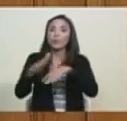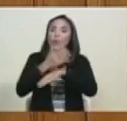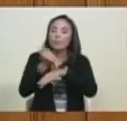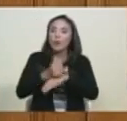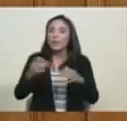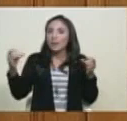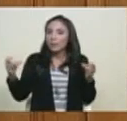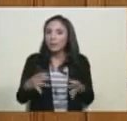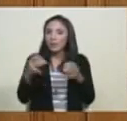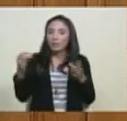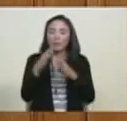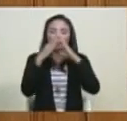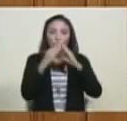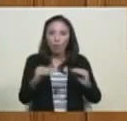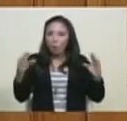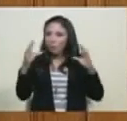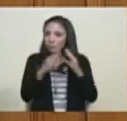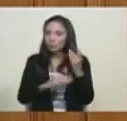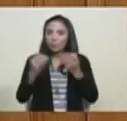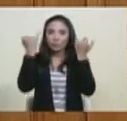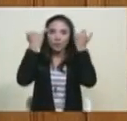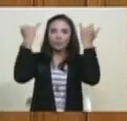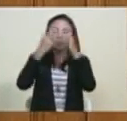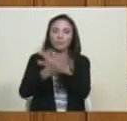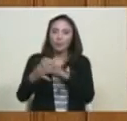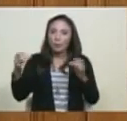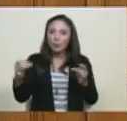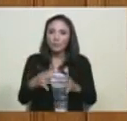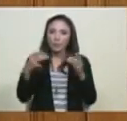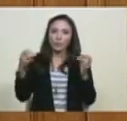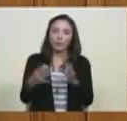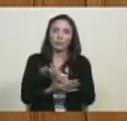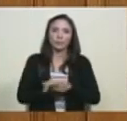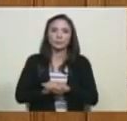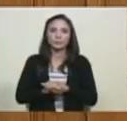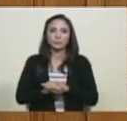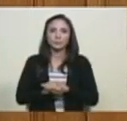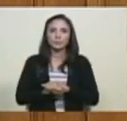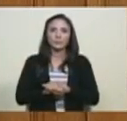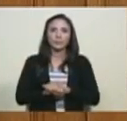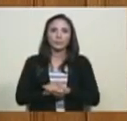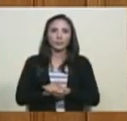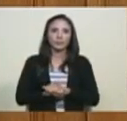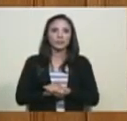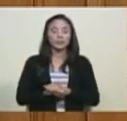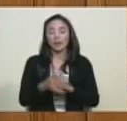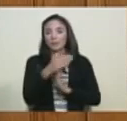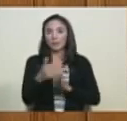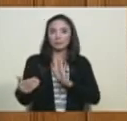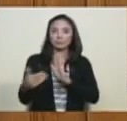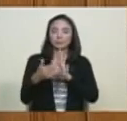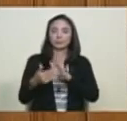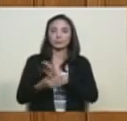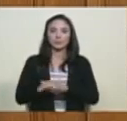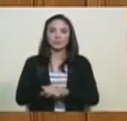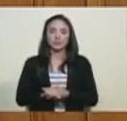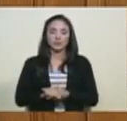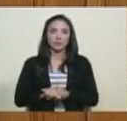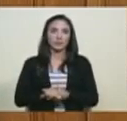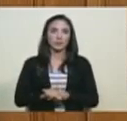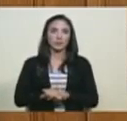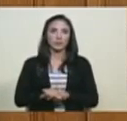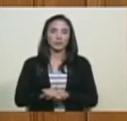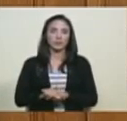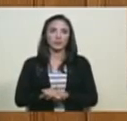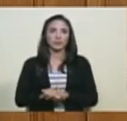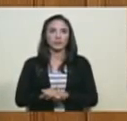guarimbas, todos los autores materiales del intento frustrado de magnicidio y asesinato en masa del 4 de